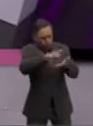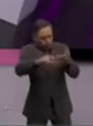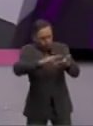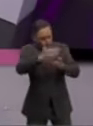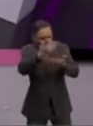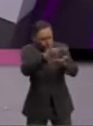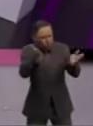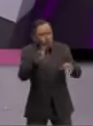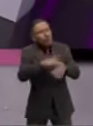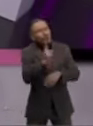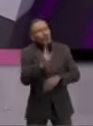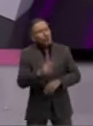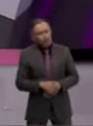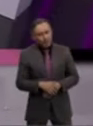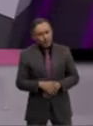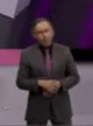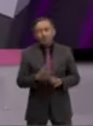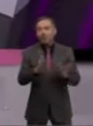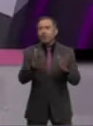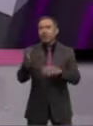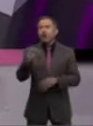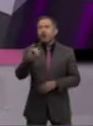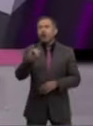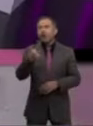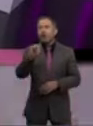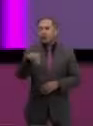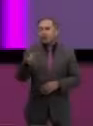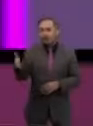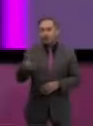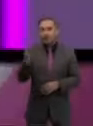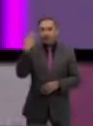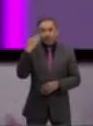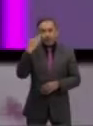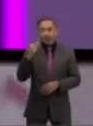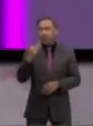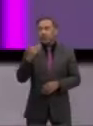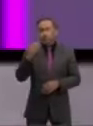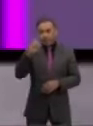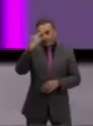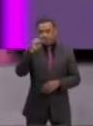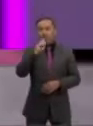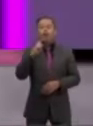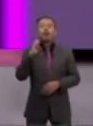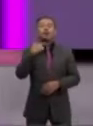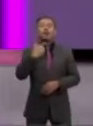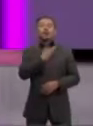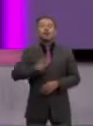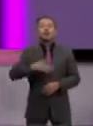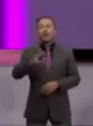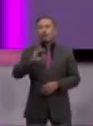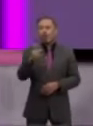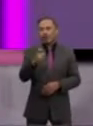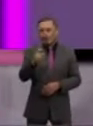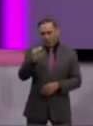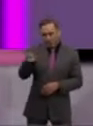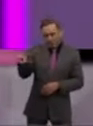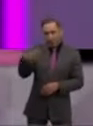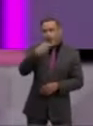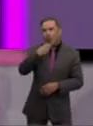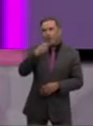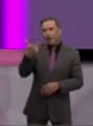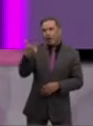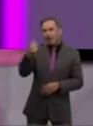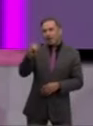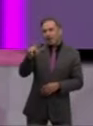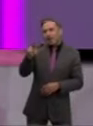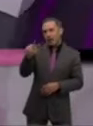Julián. En el pasado, me imagino que se refiere cuando Vicente Fox impulsó, donde trabajó el señor Gilberto, esta política. No